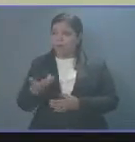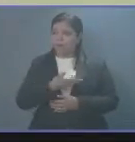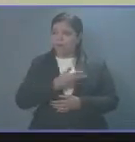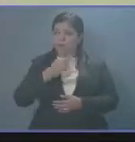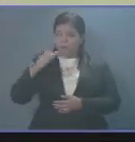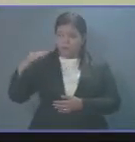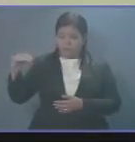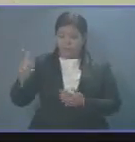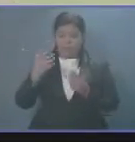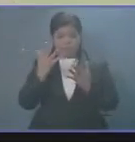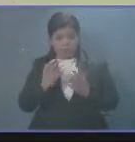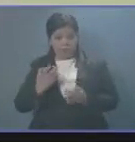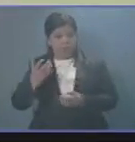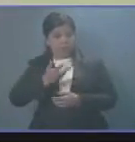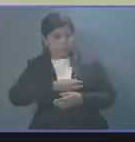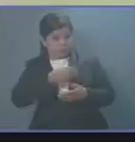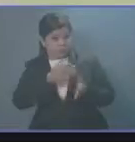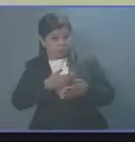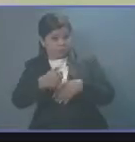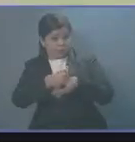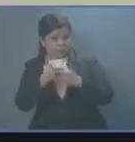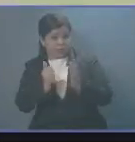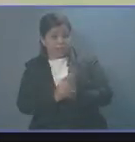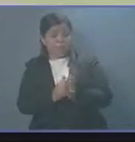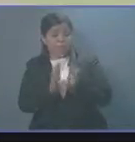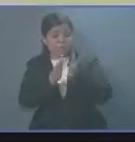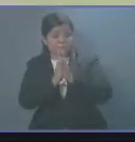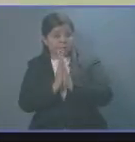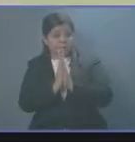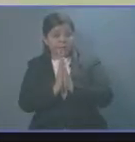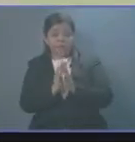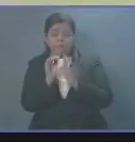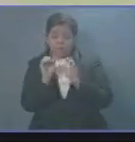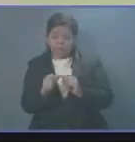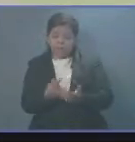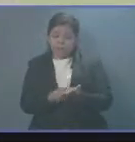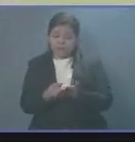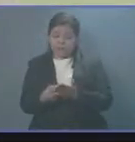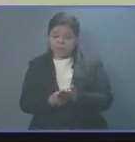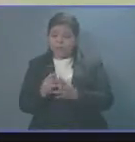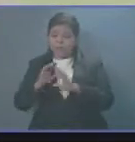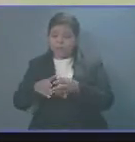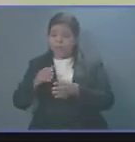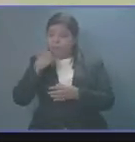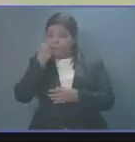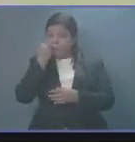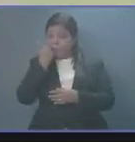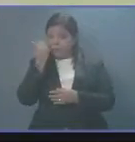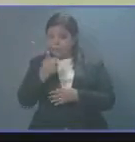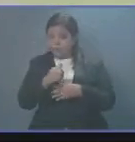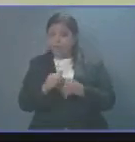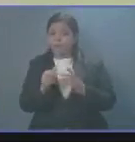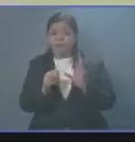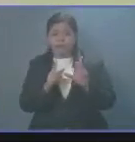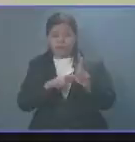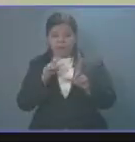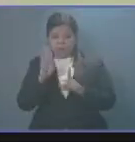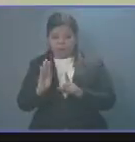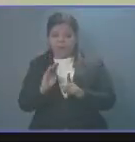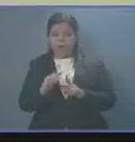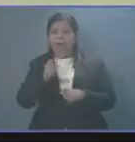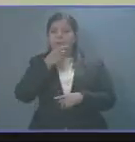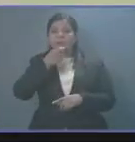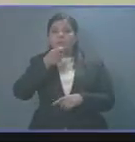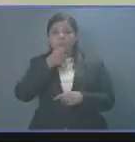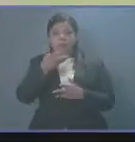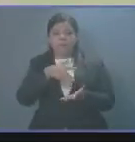razones solicitamos a la Honorable Asamblea Legislativa A, que esta pieza se discuta en la Comisión de Juventud y Deportes de este órgano del Estado. B, que se emita un